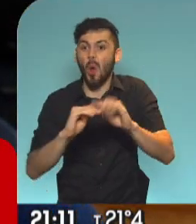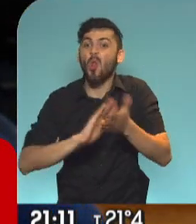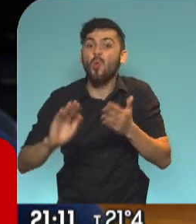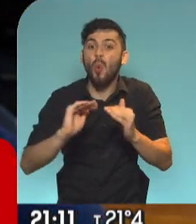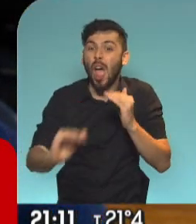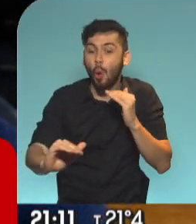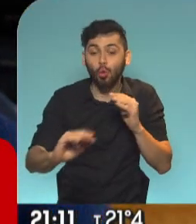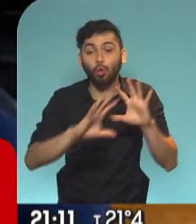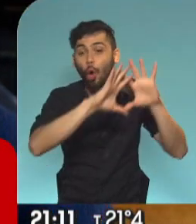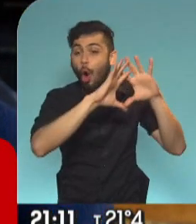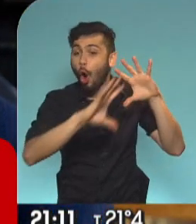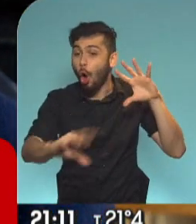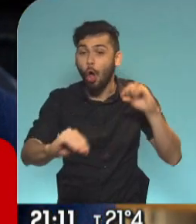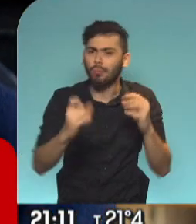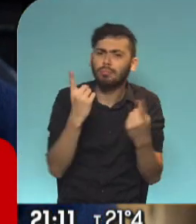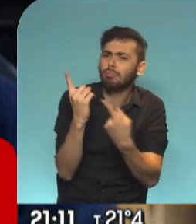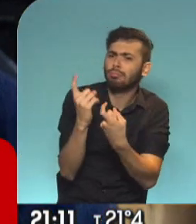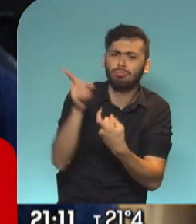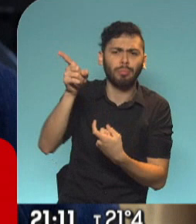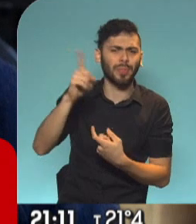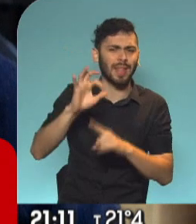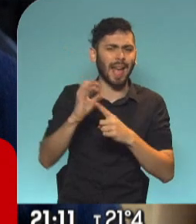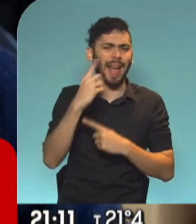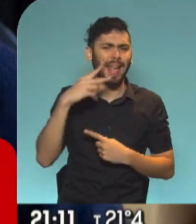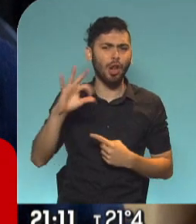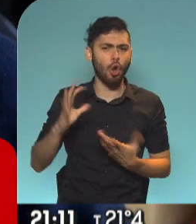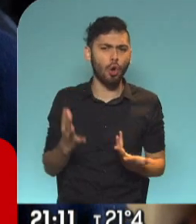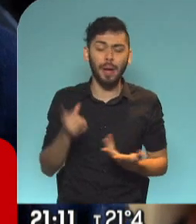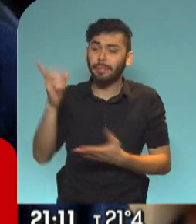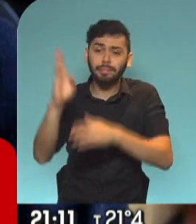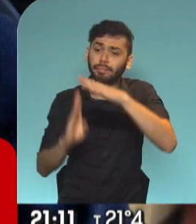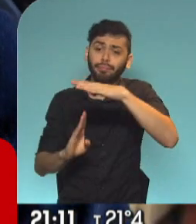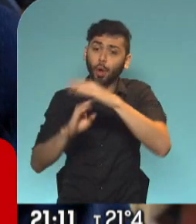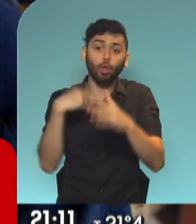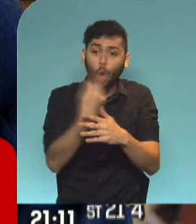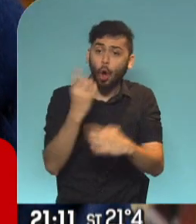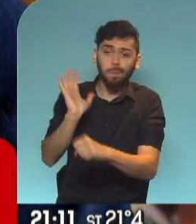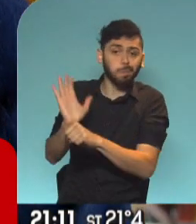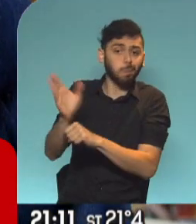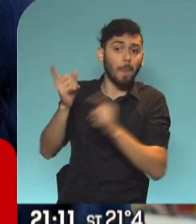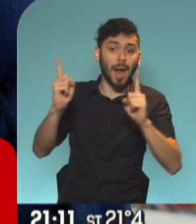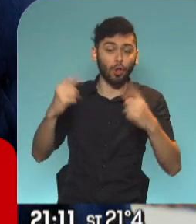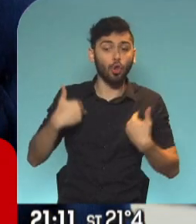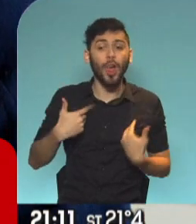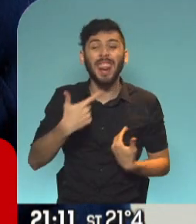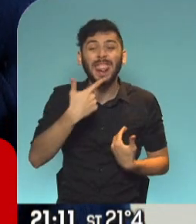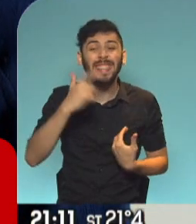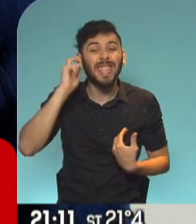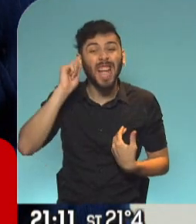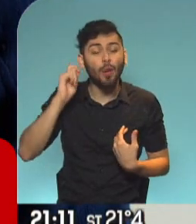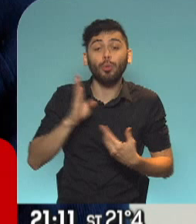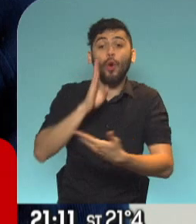también, es decir, nos sigue enseñando. Era el maestro Quino, ¿no? Y de hecho así lo recuerdo. Con 17 años fui a mostrarle mis